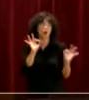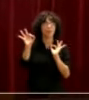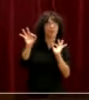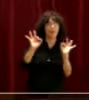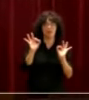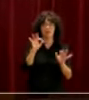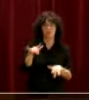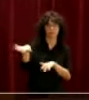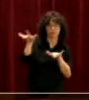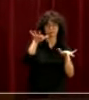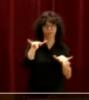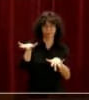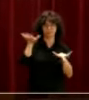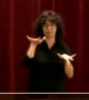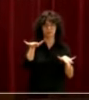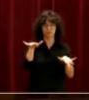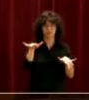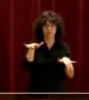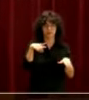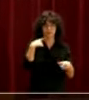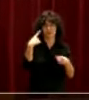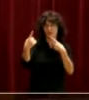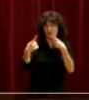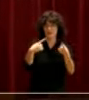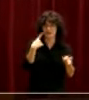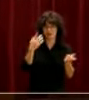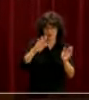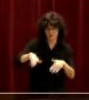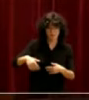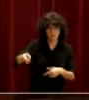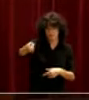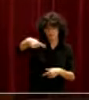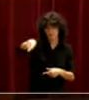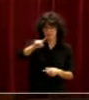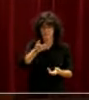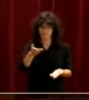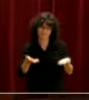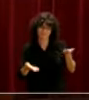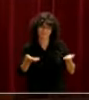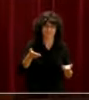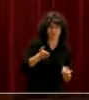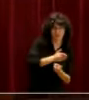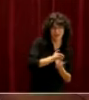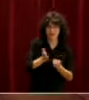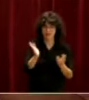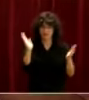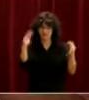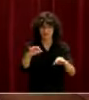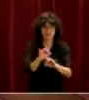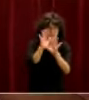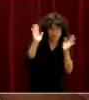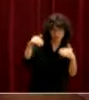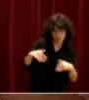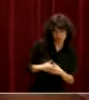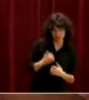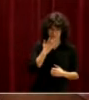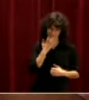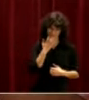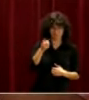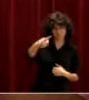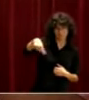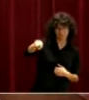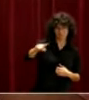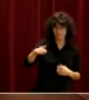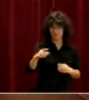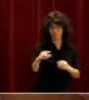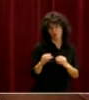demagogia. Ustedes son los de la doble vara de medir, los del embudo, lo ancho para mí y lo estrecho para los otros, ¿no? No,